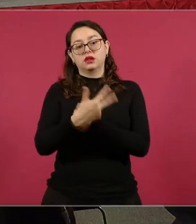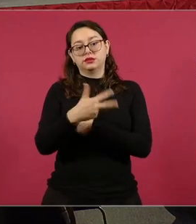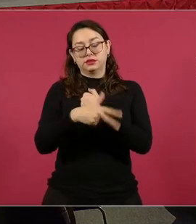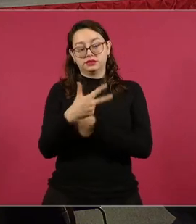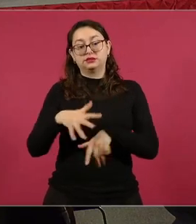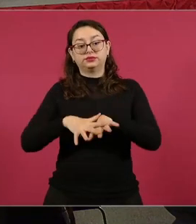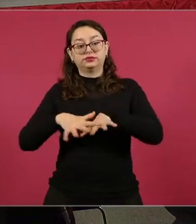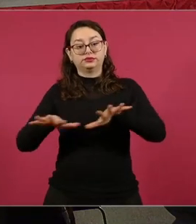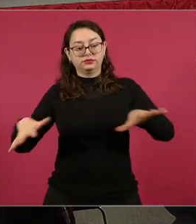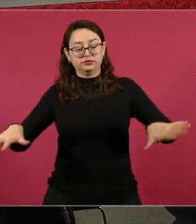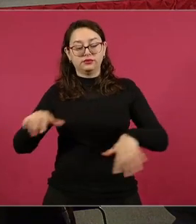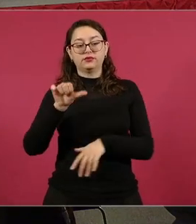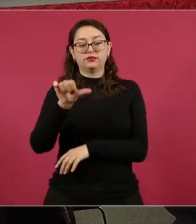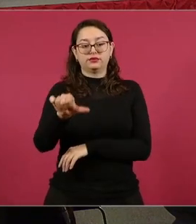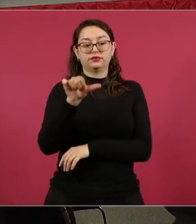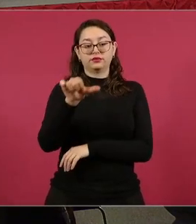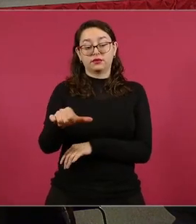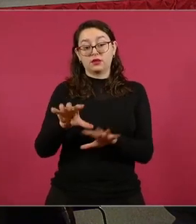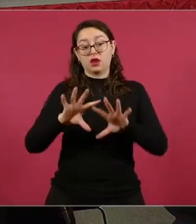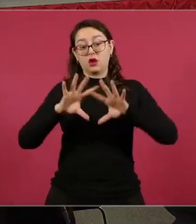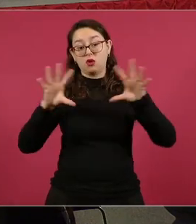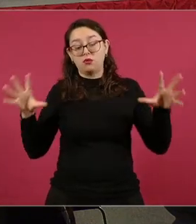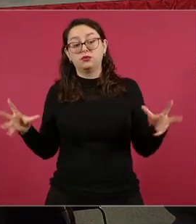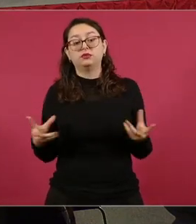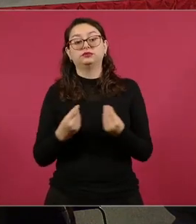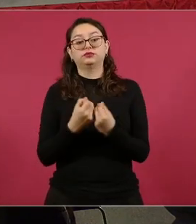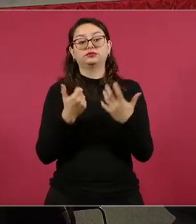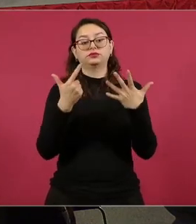total efectivos que están trabajando en esas áreas